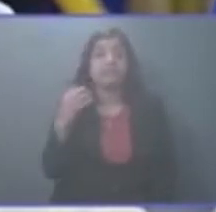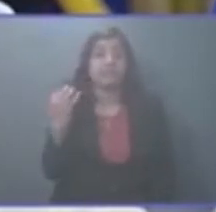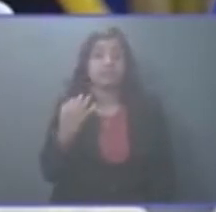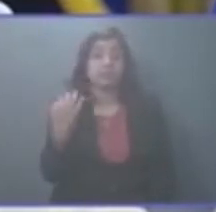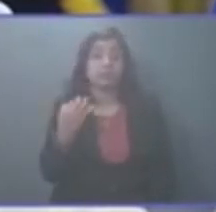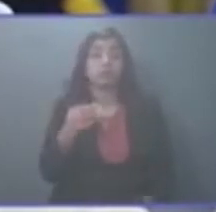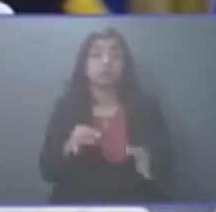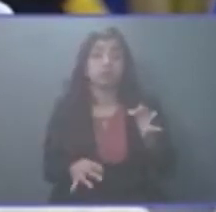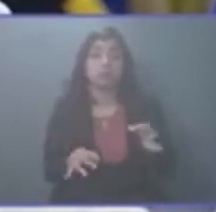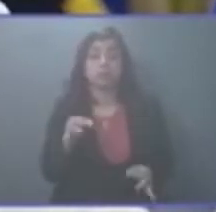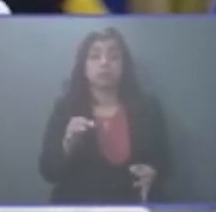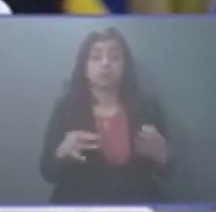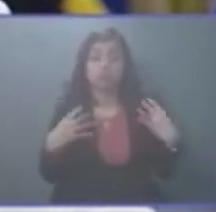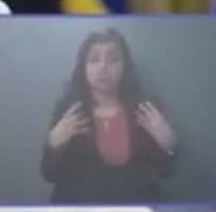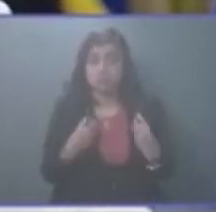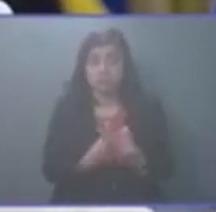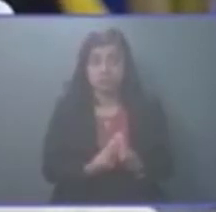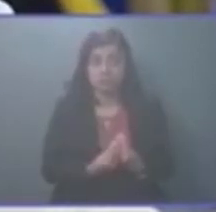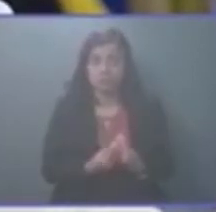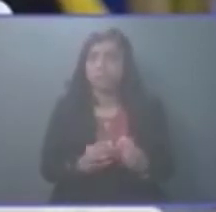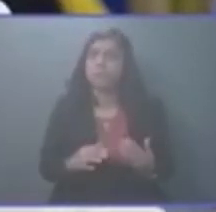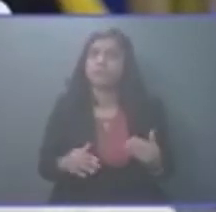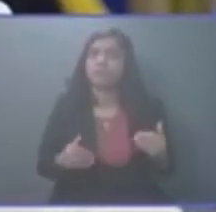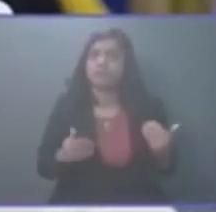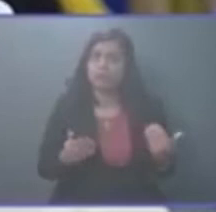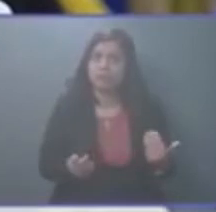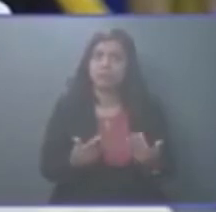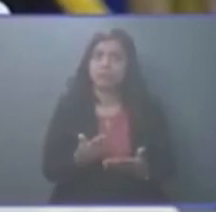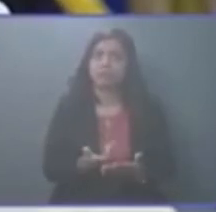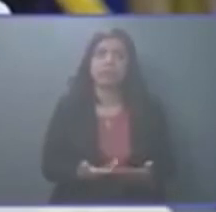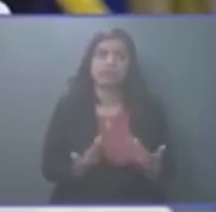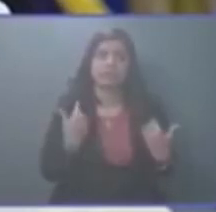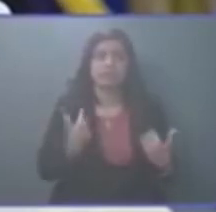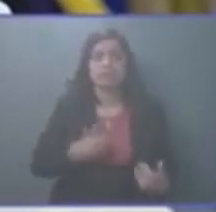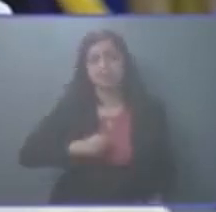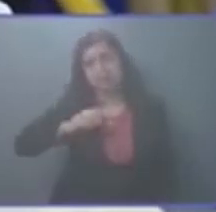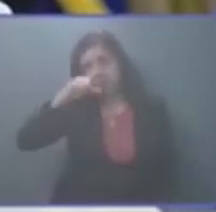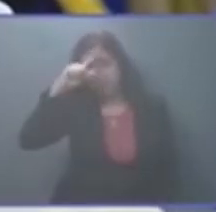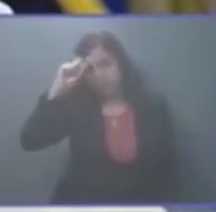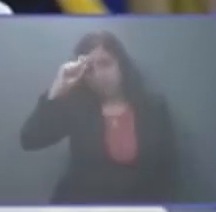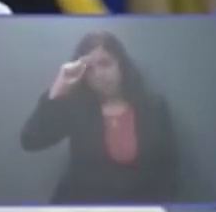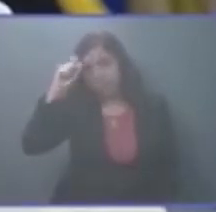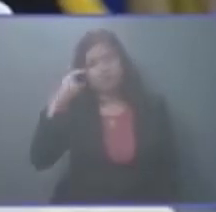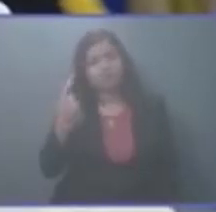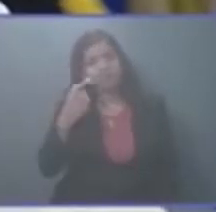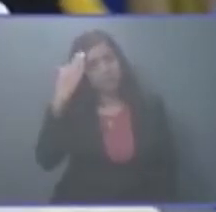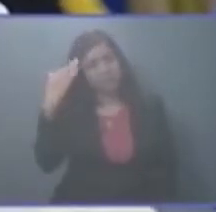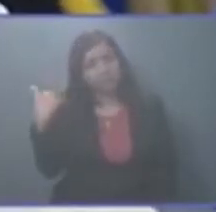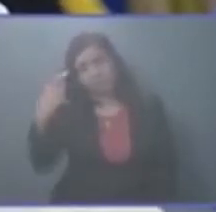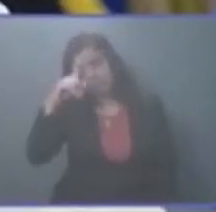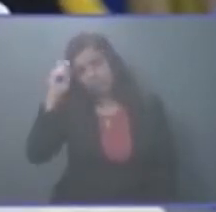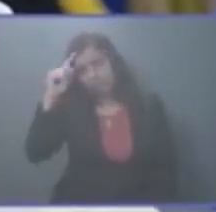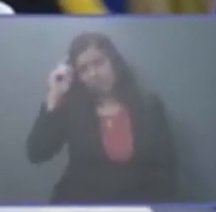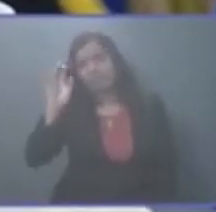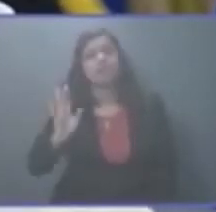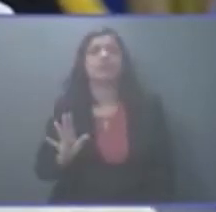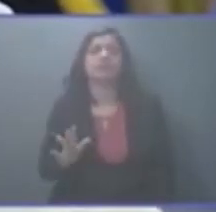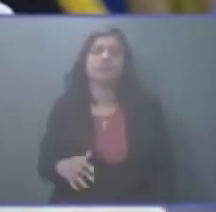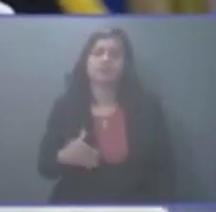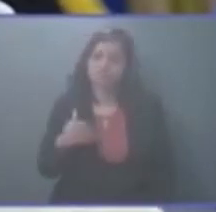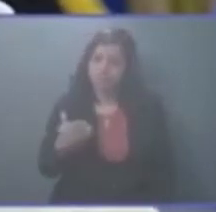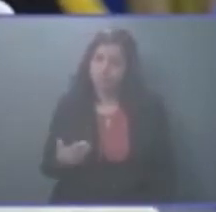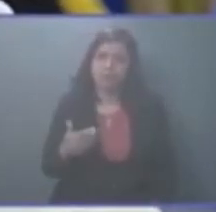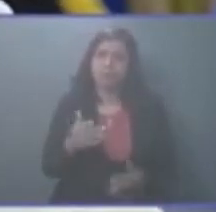de justicia social para reconocer los derechos laborales de los trabajadores y las trabajadoras y ha sido